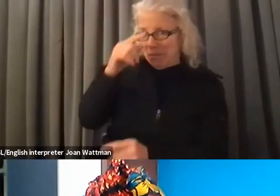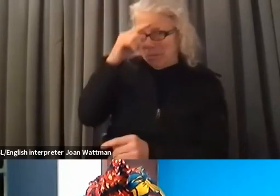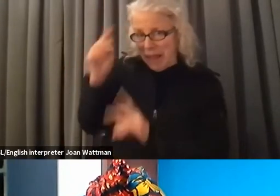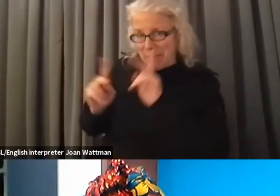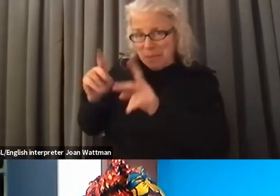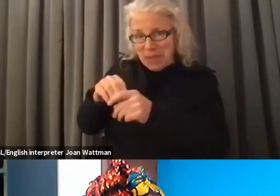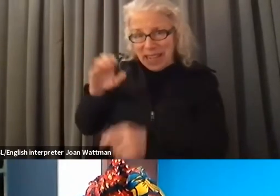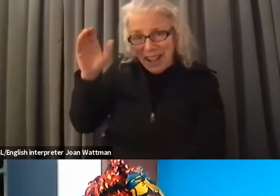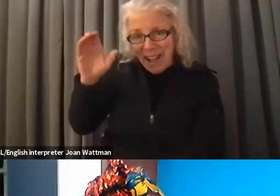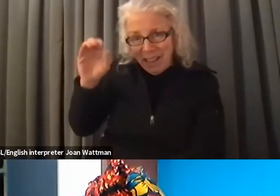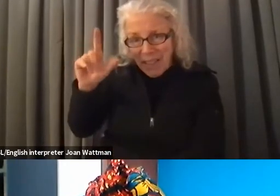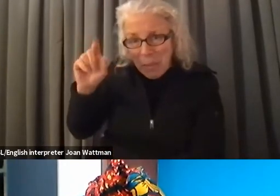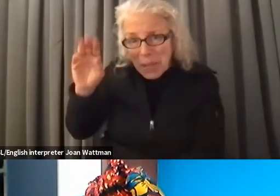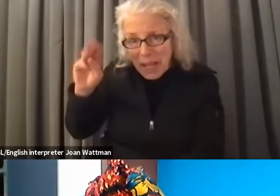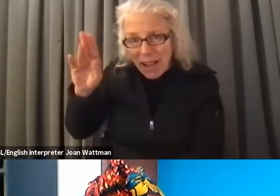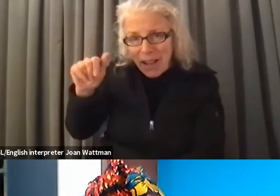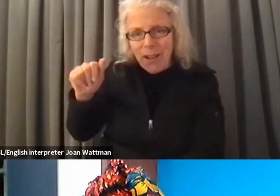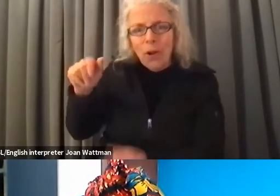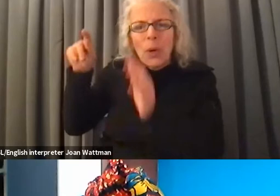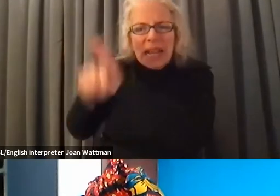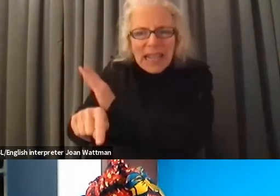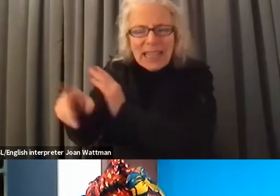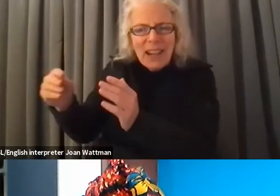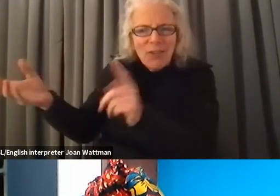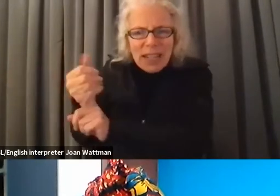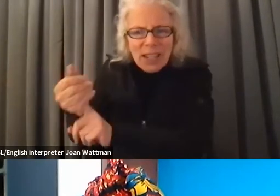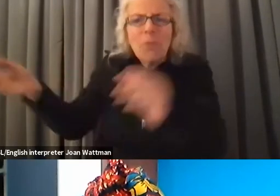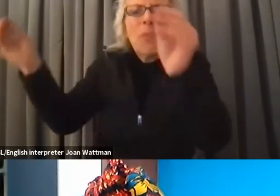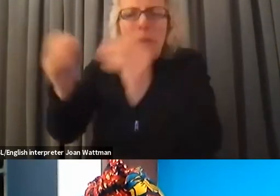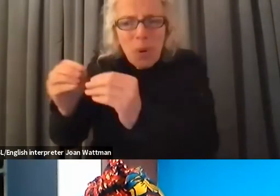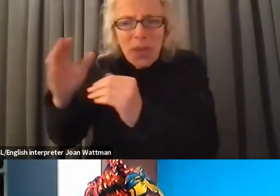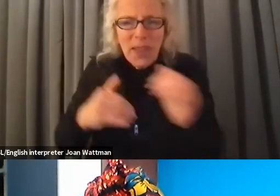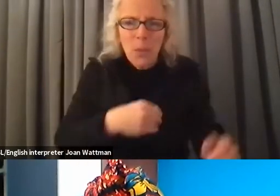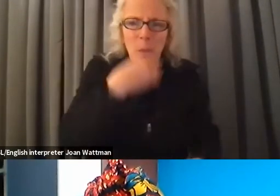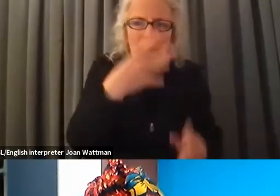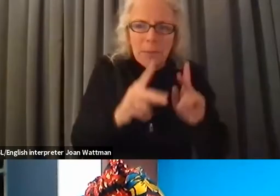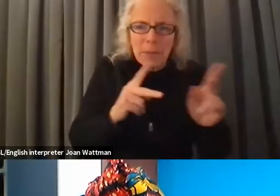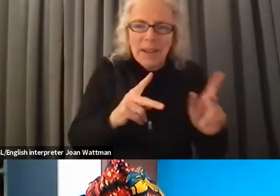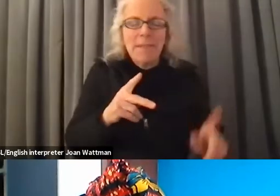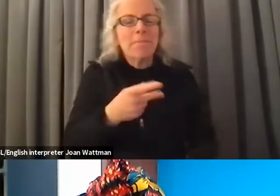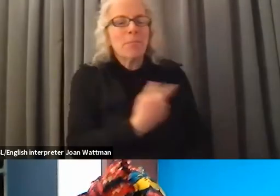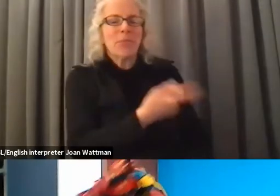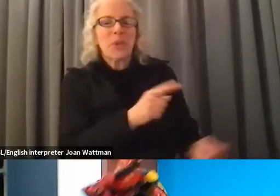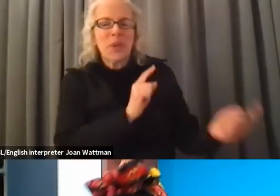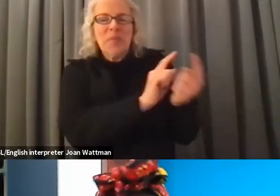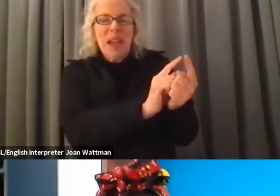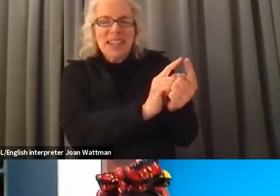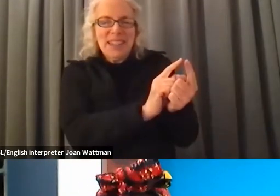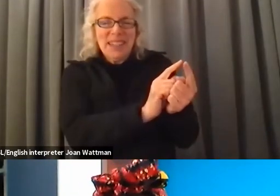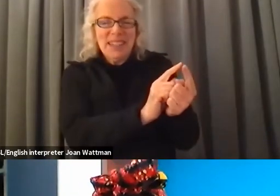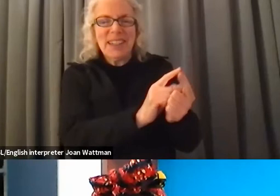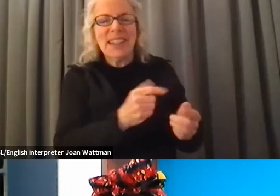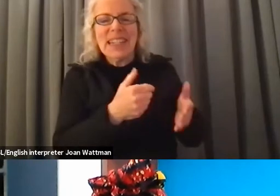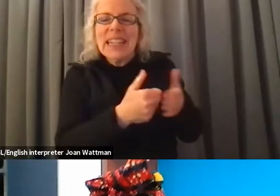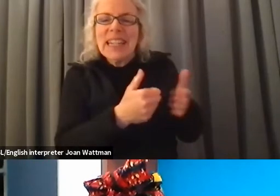Mientras desayunaba en una cafetería en una esquina del municipio de Suárez, Cauca, no muy lejos de su Yolombó natal,